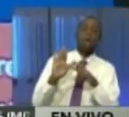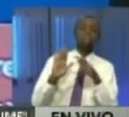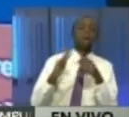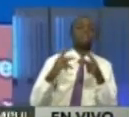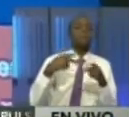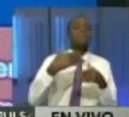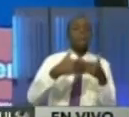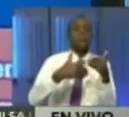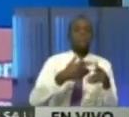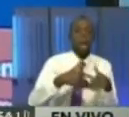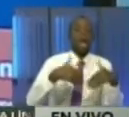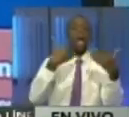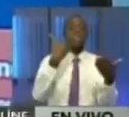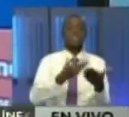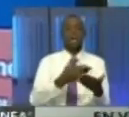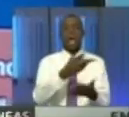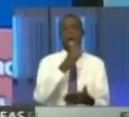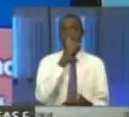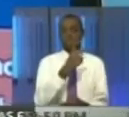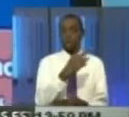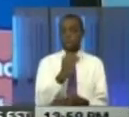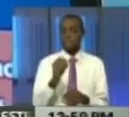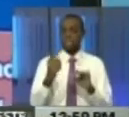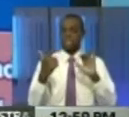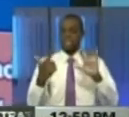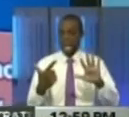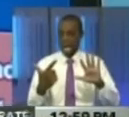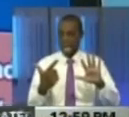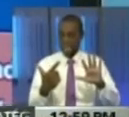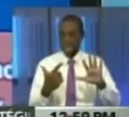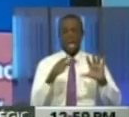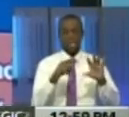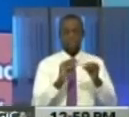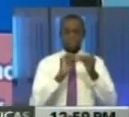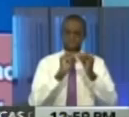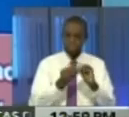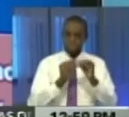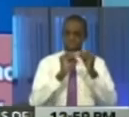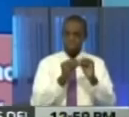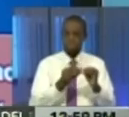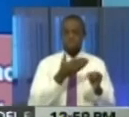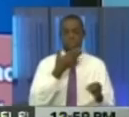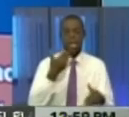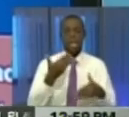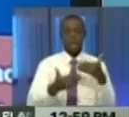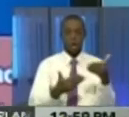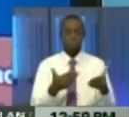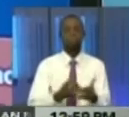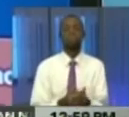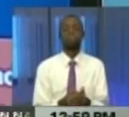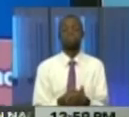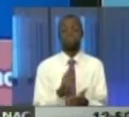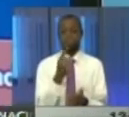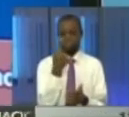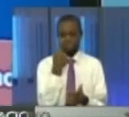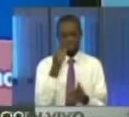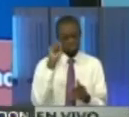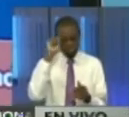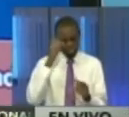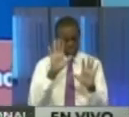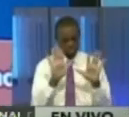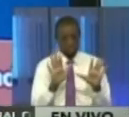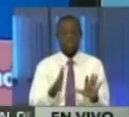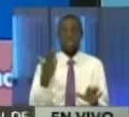luego en el año 2007. Quiero recordar simplemente, en el año 2002,